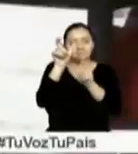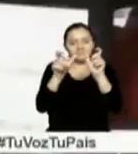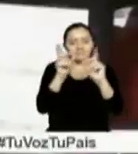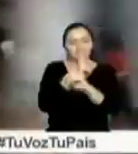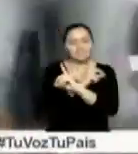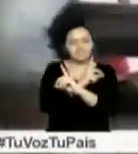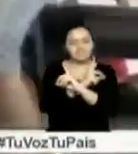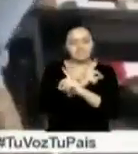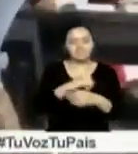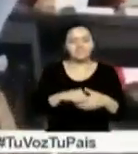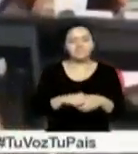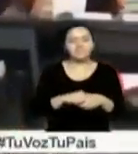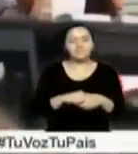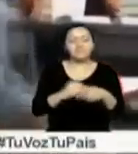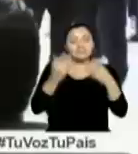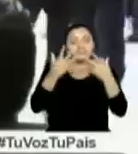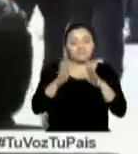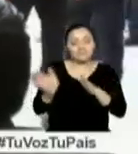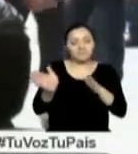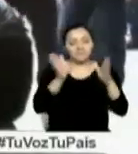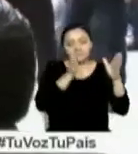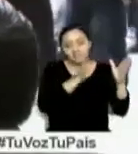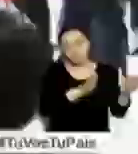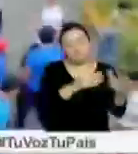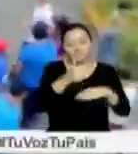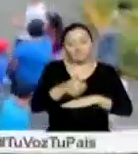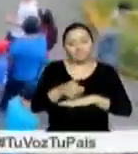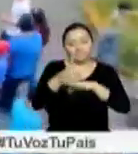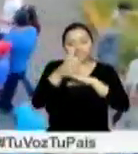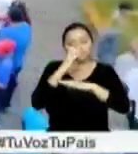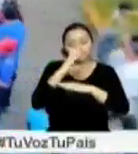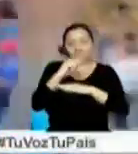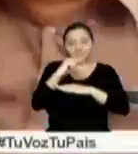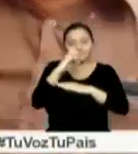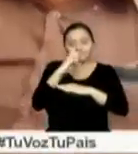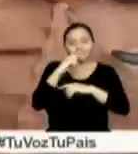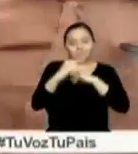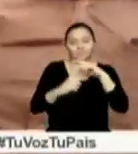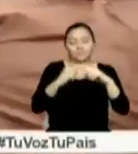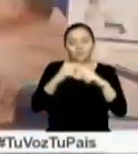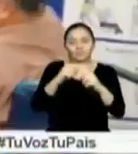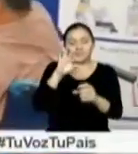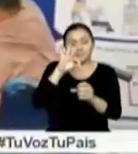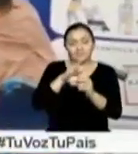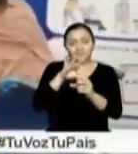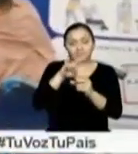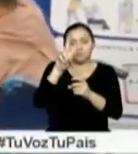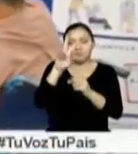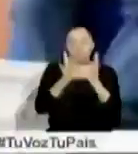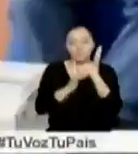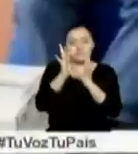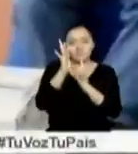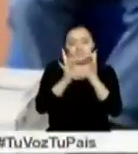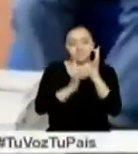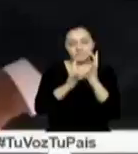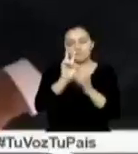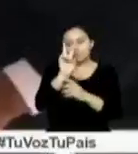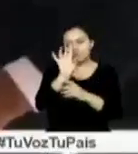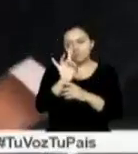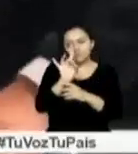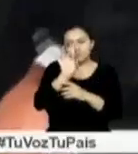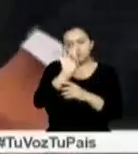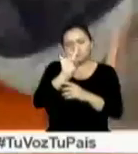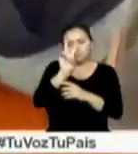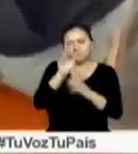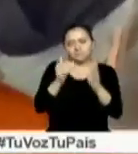movilidad reducida por otro lado el titular del cne señaló que para las elecciones del 2 de abril se espera contar con 82,000